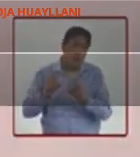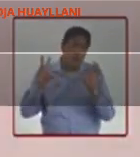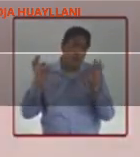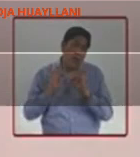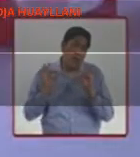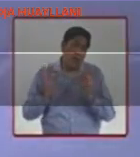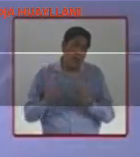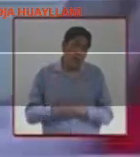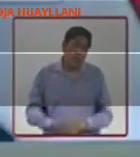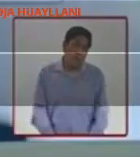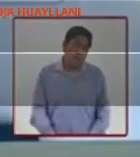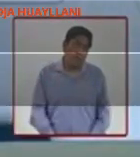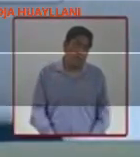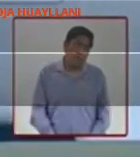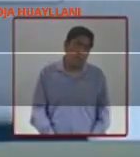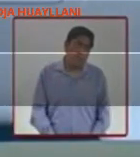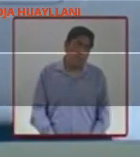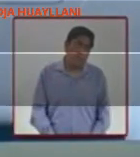pregunté.